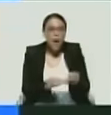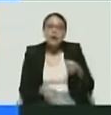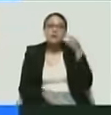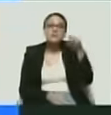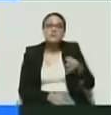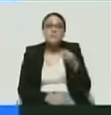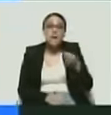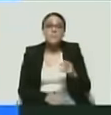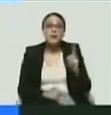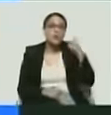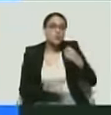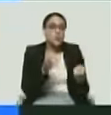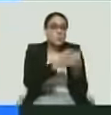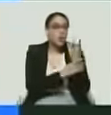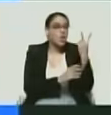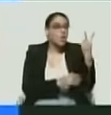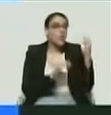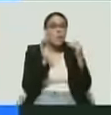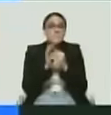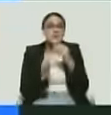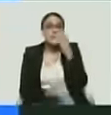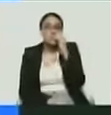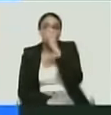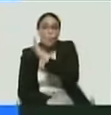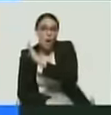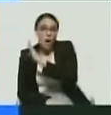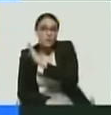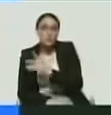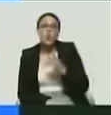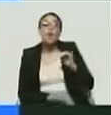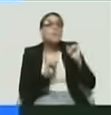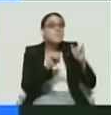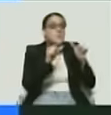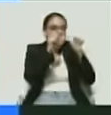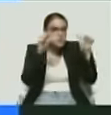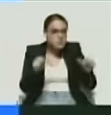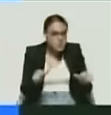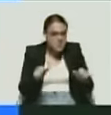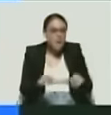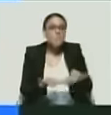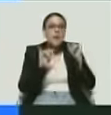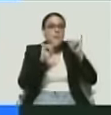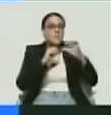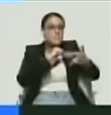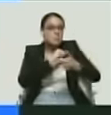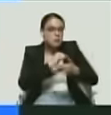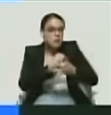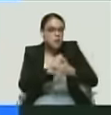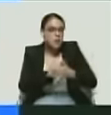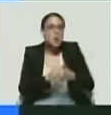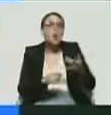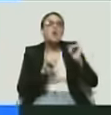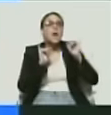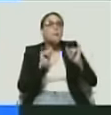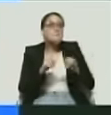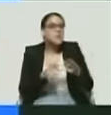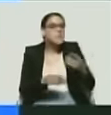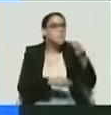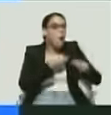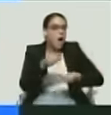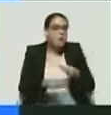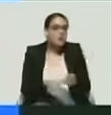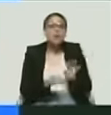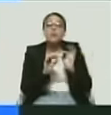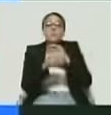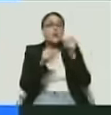año 2004. Es el mismo sistema electoral. Se han proporcionado máquinas más robustas, más rápidas, que